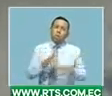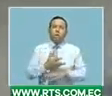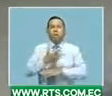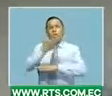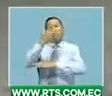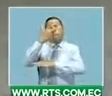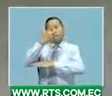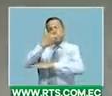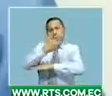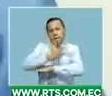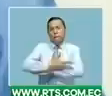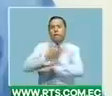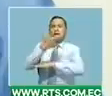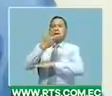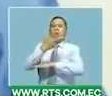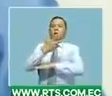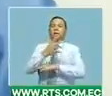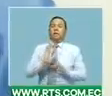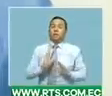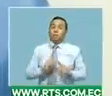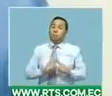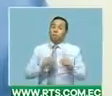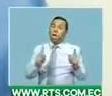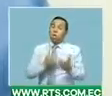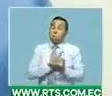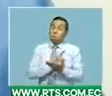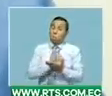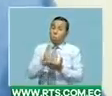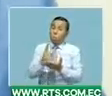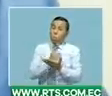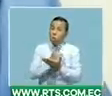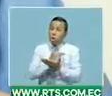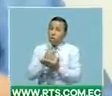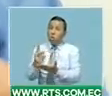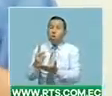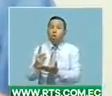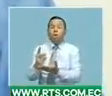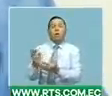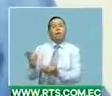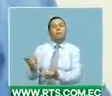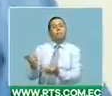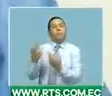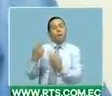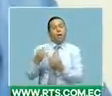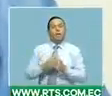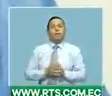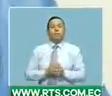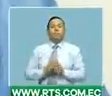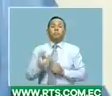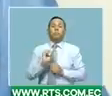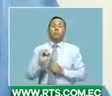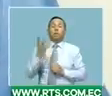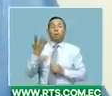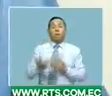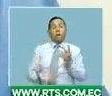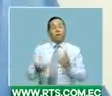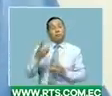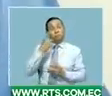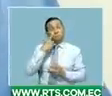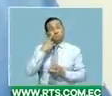estudio antropológico durará tal vez 1 o 2 semanas. Y si vamos al estudio de genética forense,